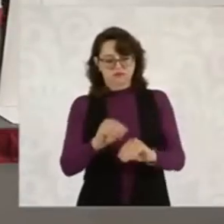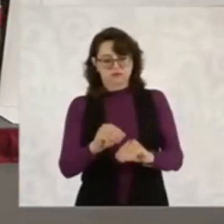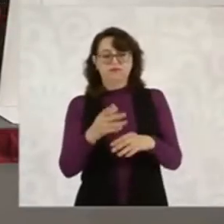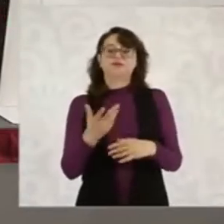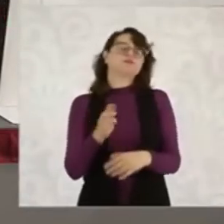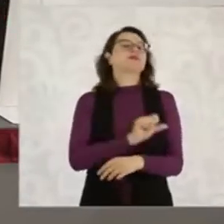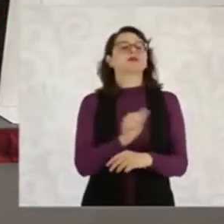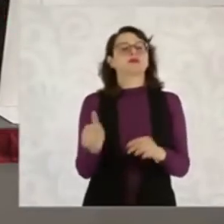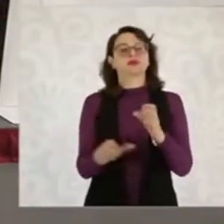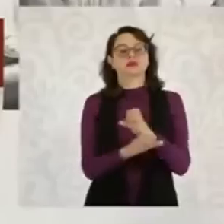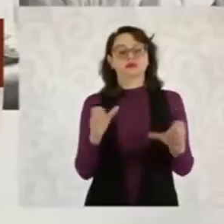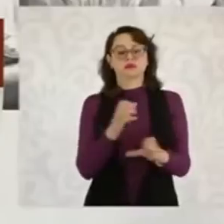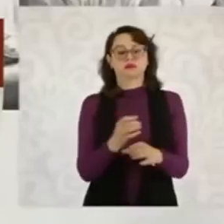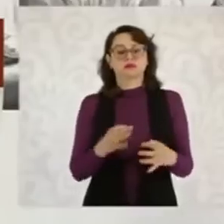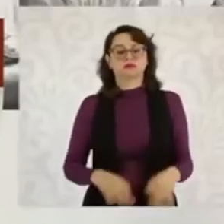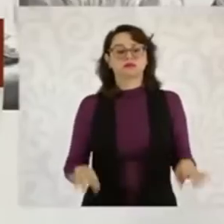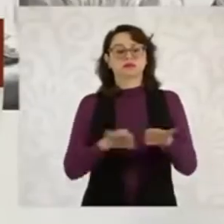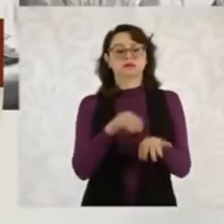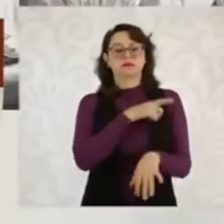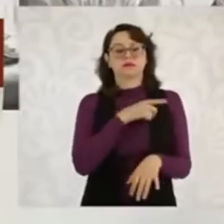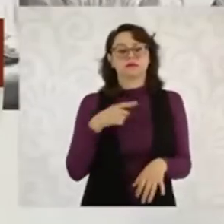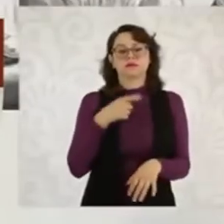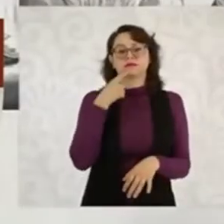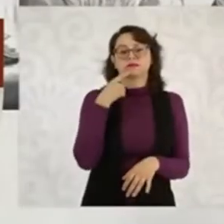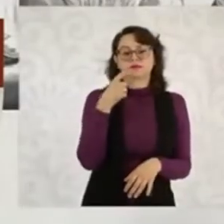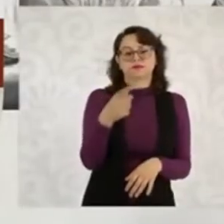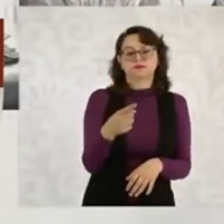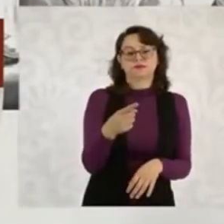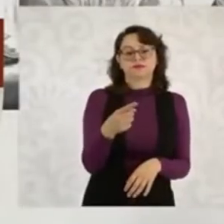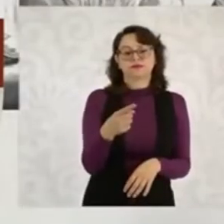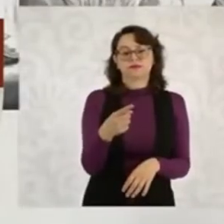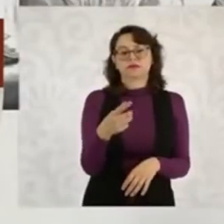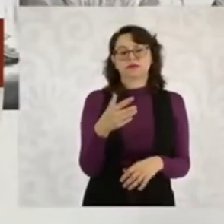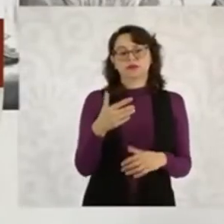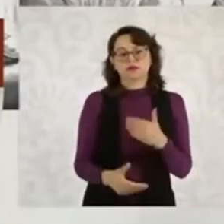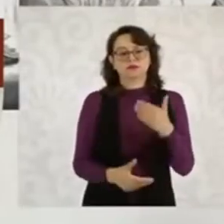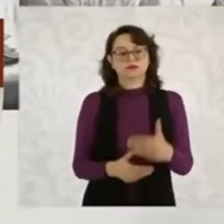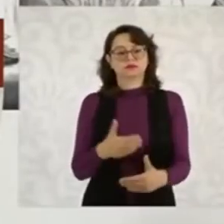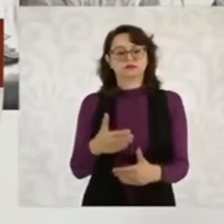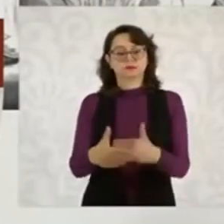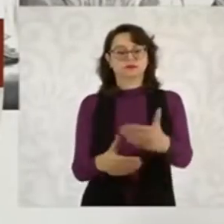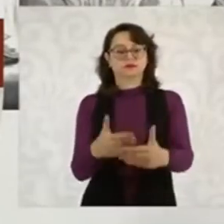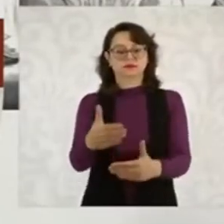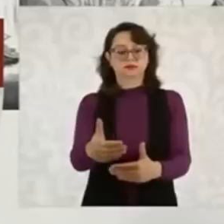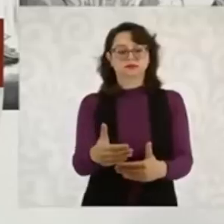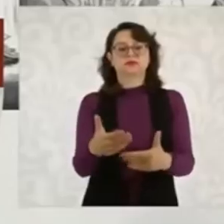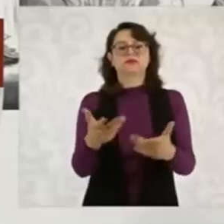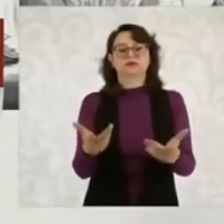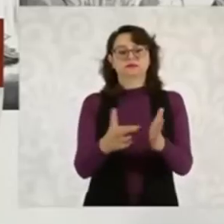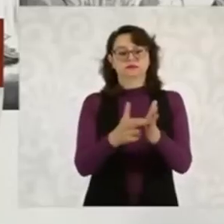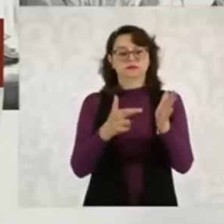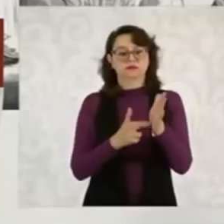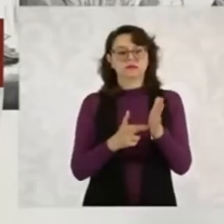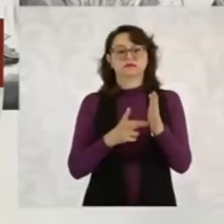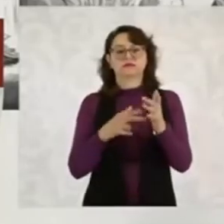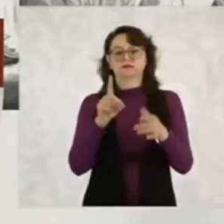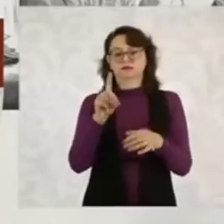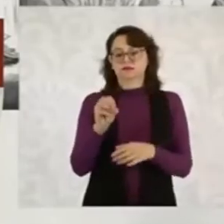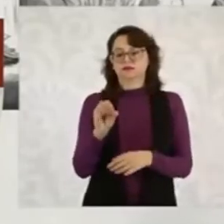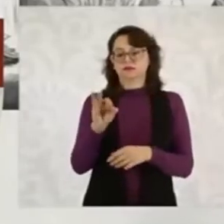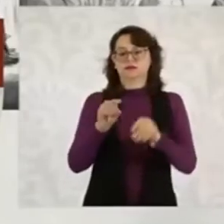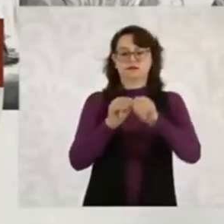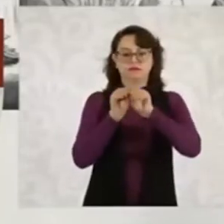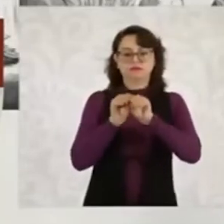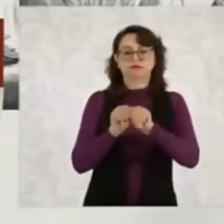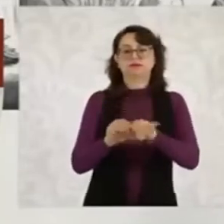hay que comentar que en los siguientes pasos que están por darse, pues es la publicación justamente de estas reglas por parte